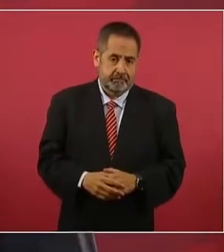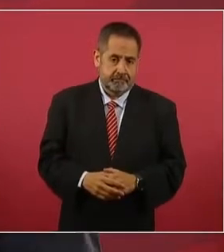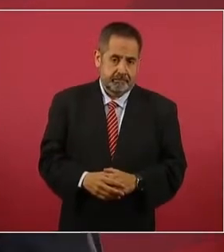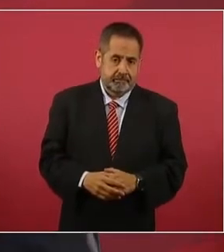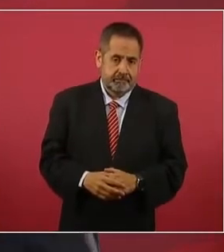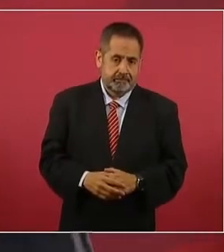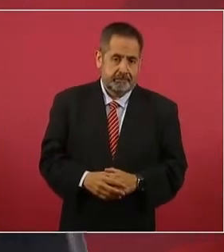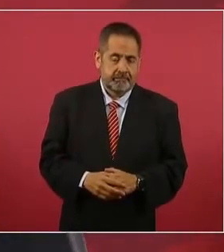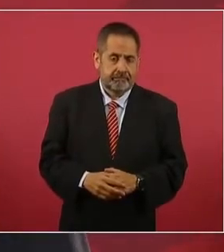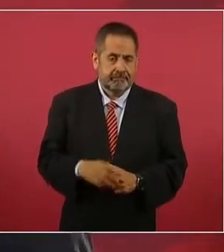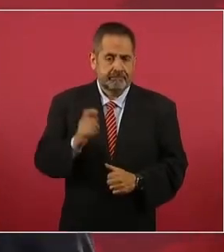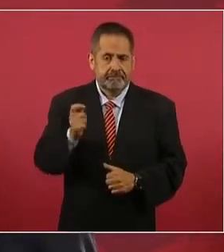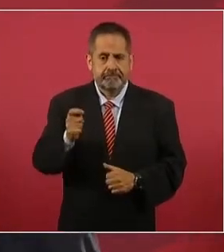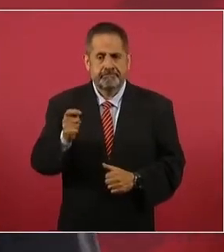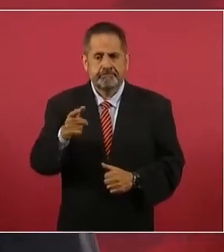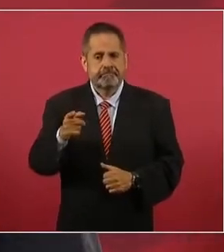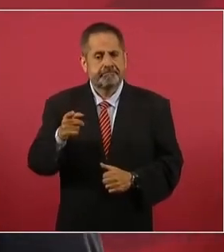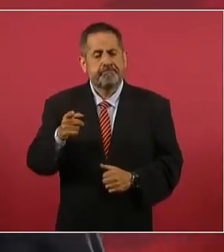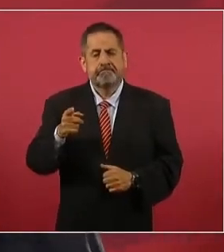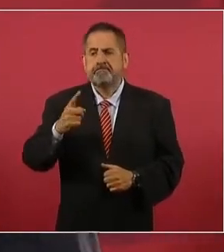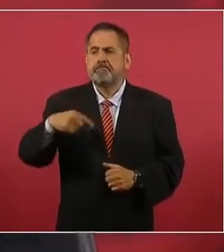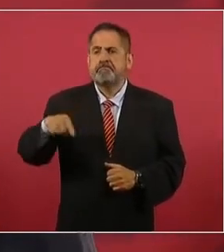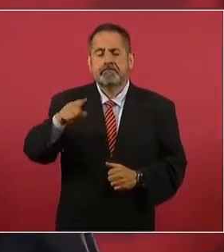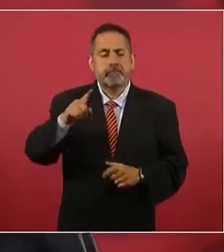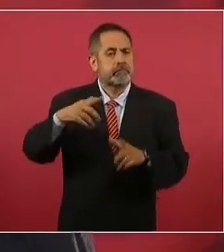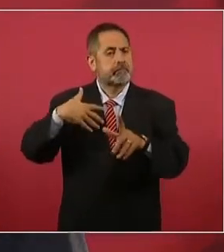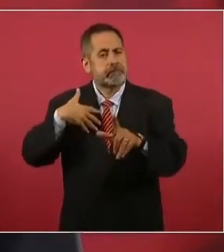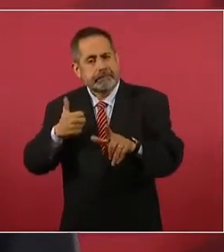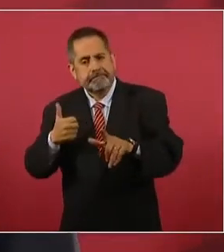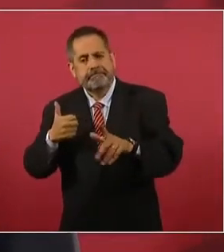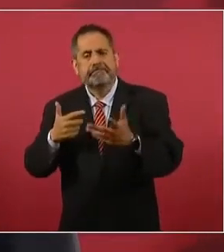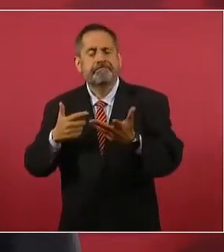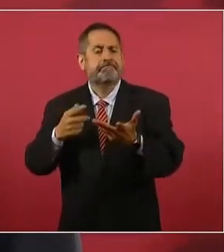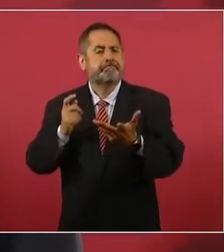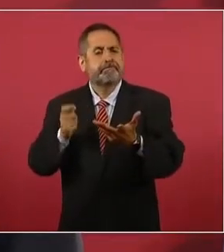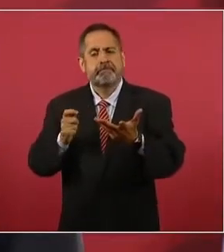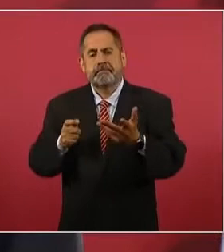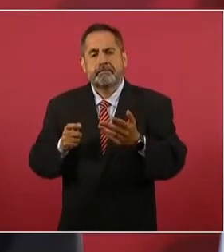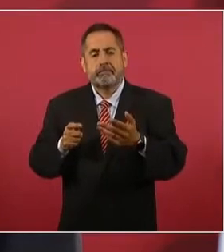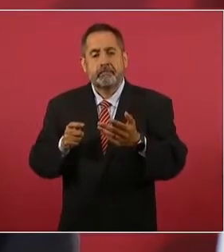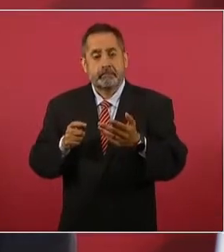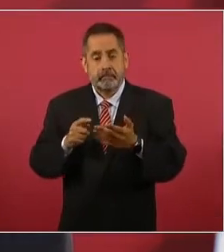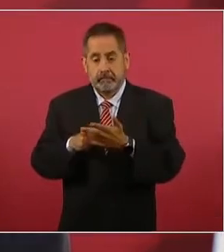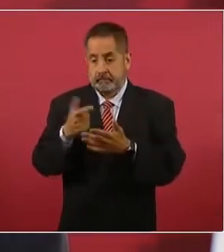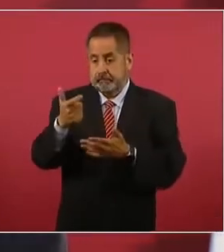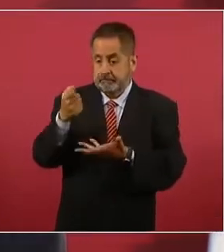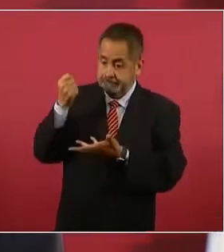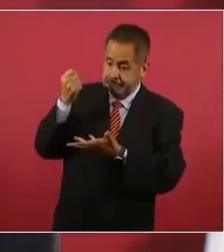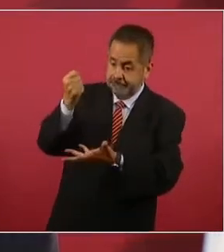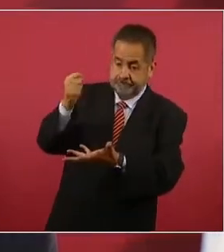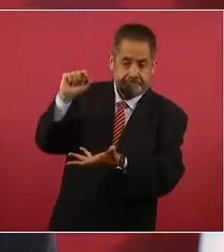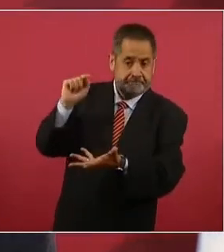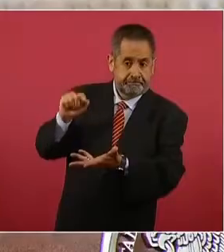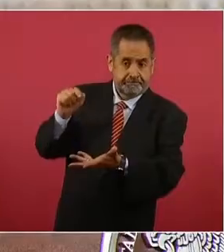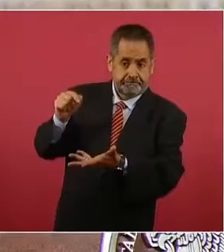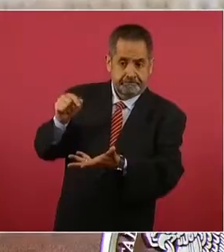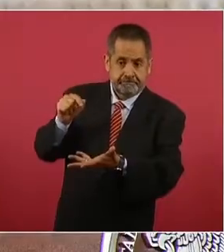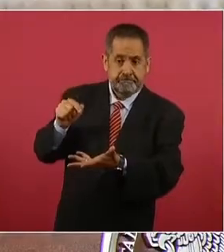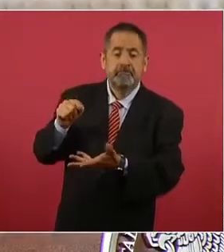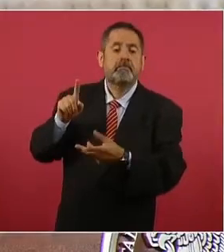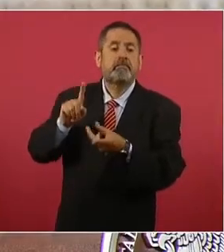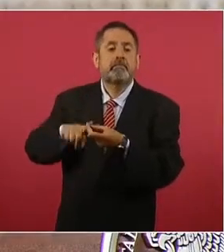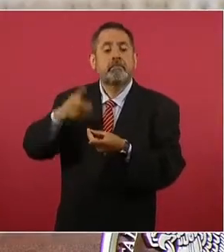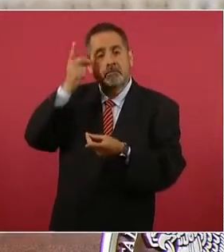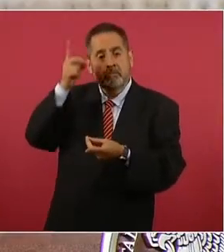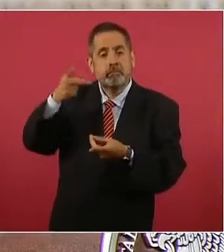y que se entienda que el dinero del presupuesto es dinero